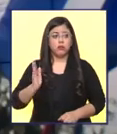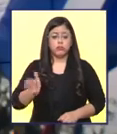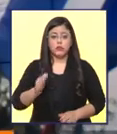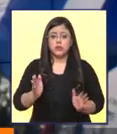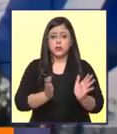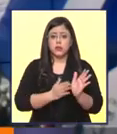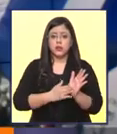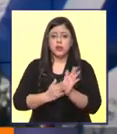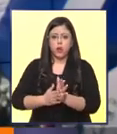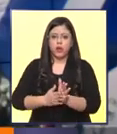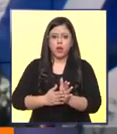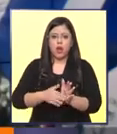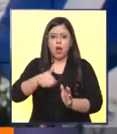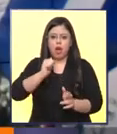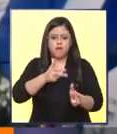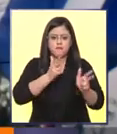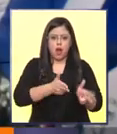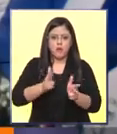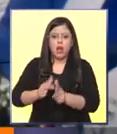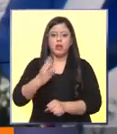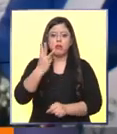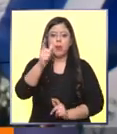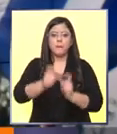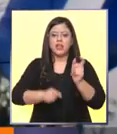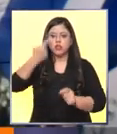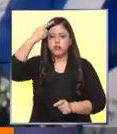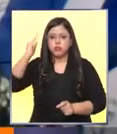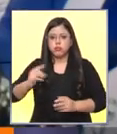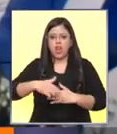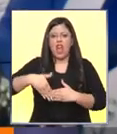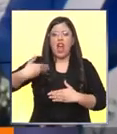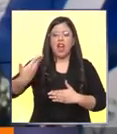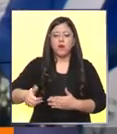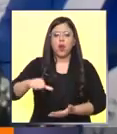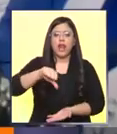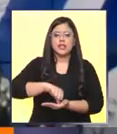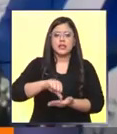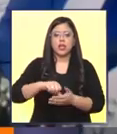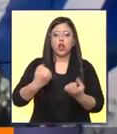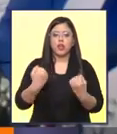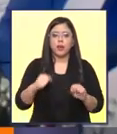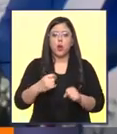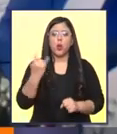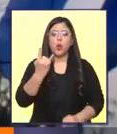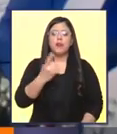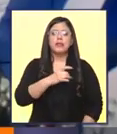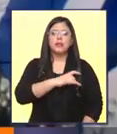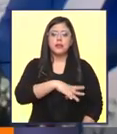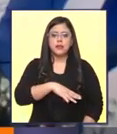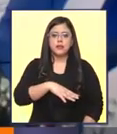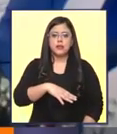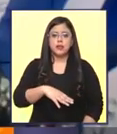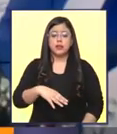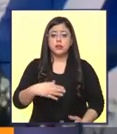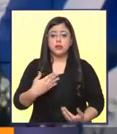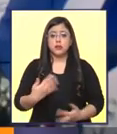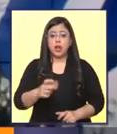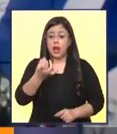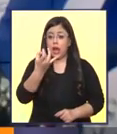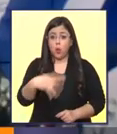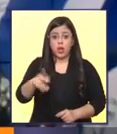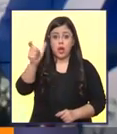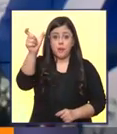Precedentes de la balacera que terminó con tres personas heridas afuera del centro deportivo de la Universidad de Chile. El actuar del único pistolero